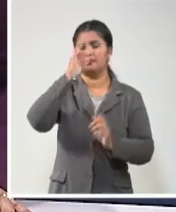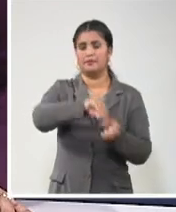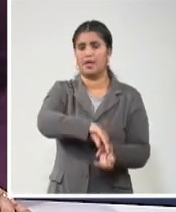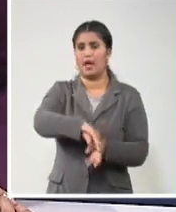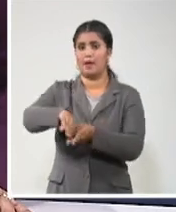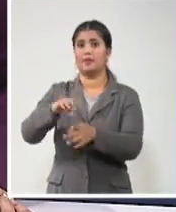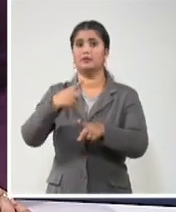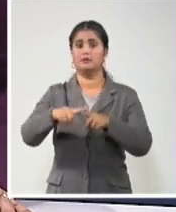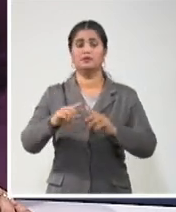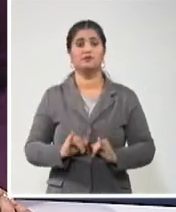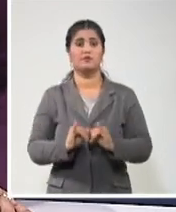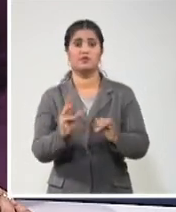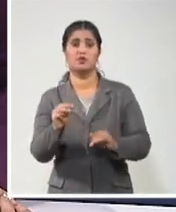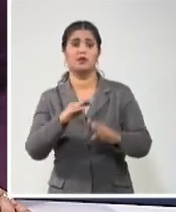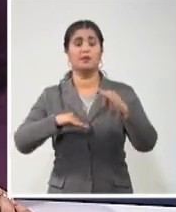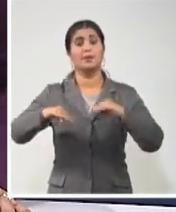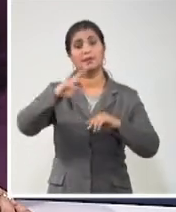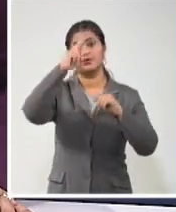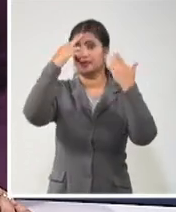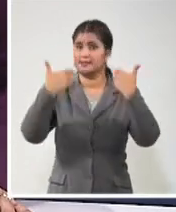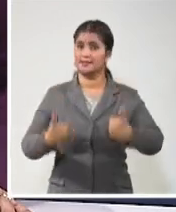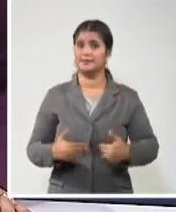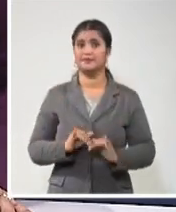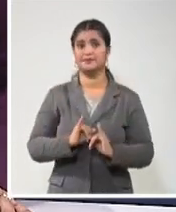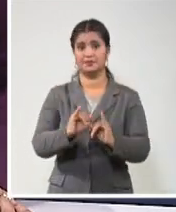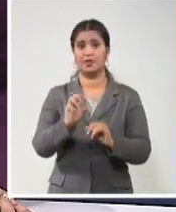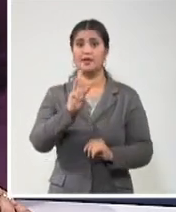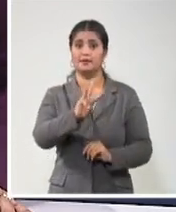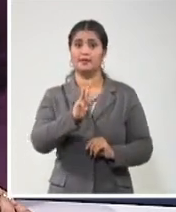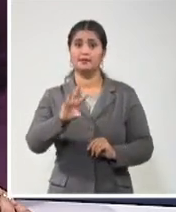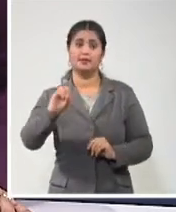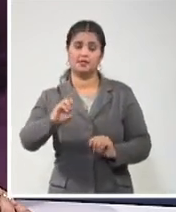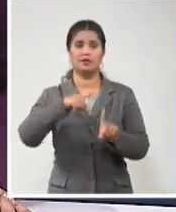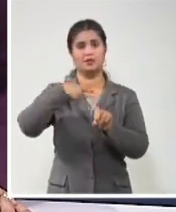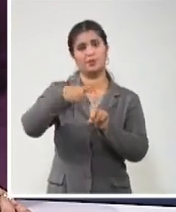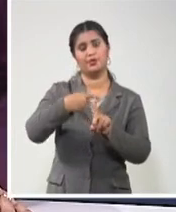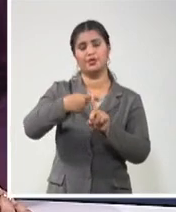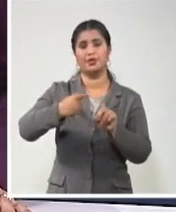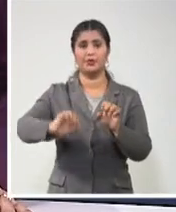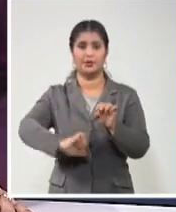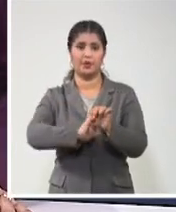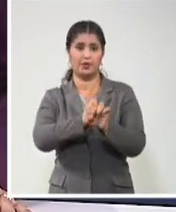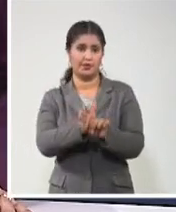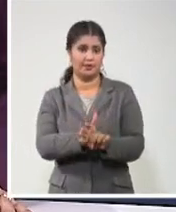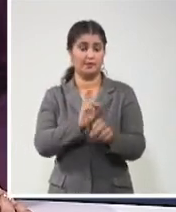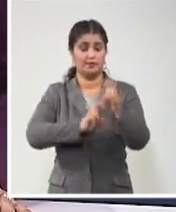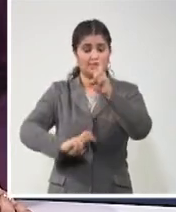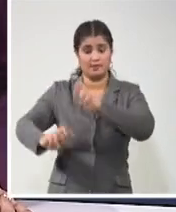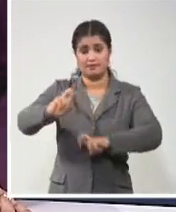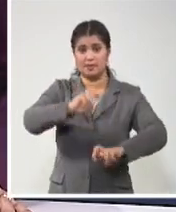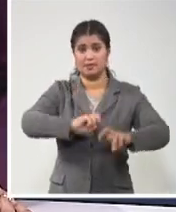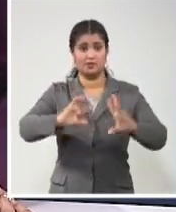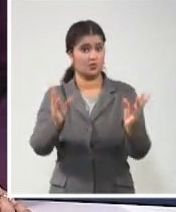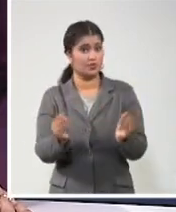Pública de Cuba reporta este domingo 330 nuevos casos de COVID-19 tras haber examinado un total